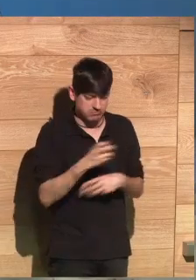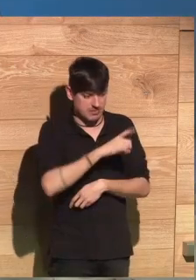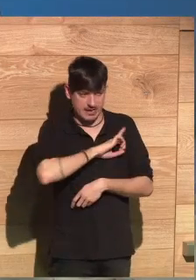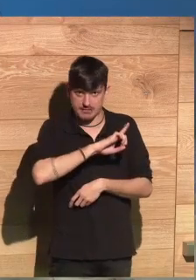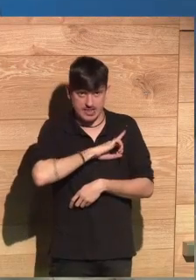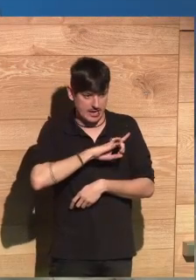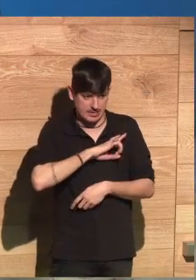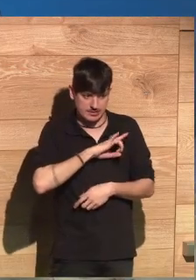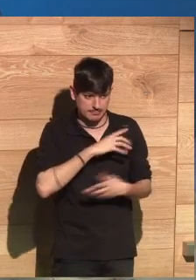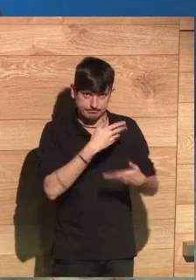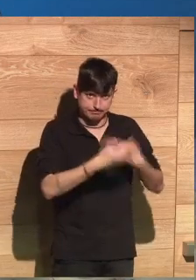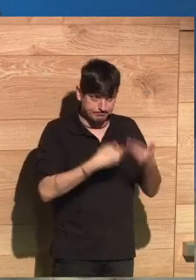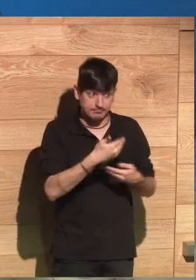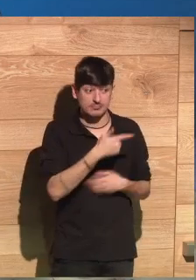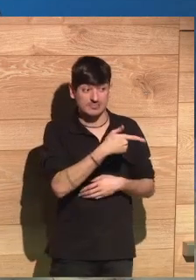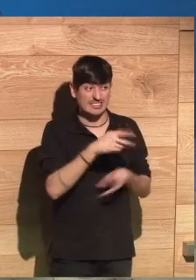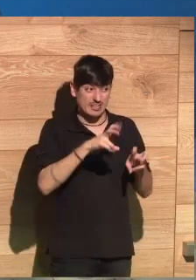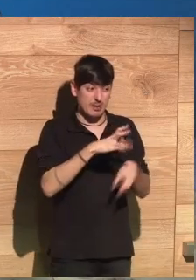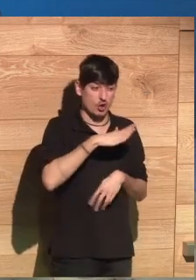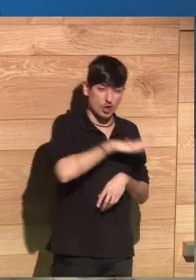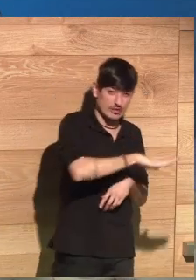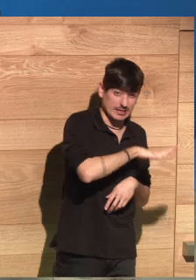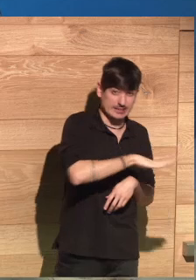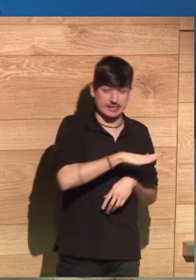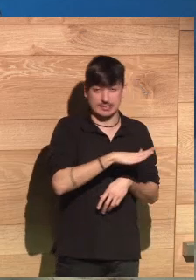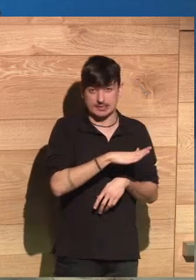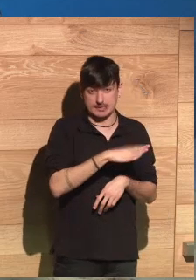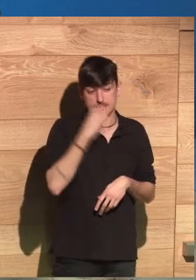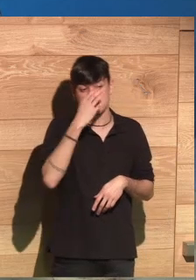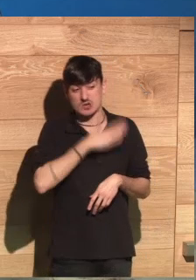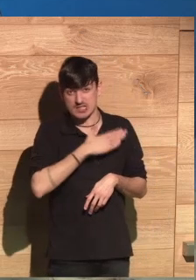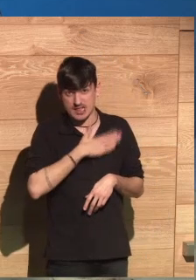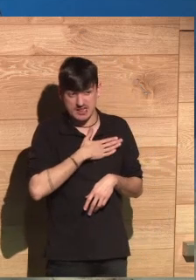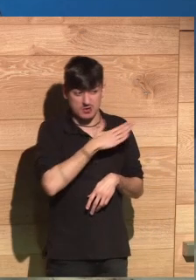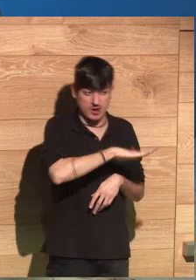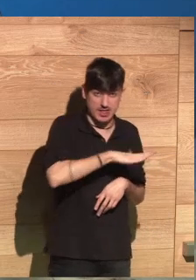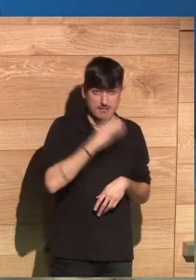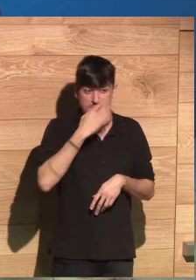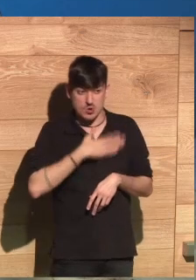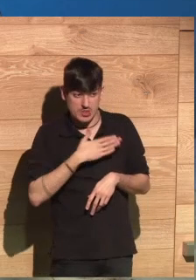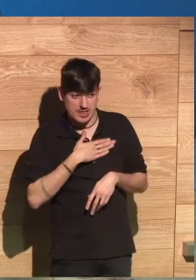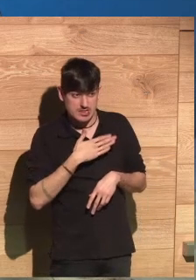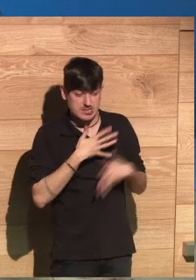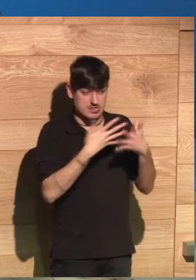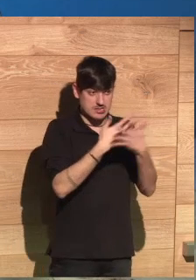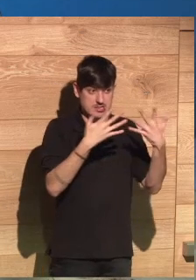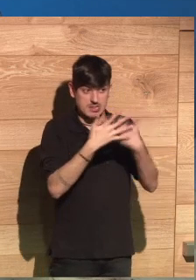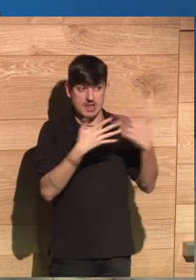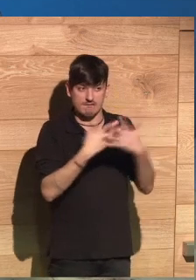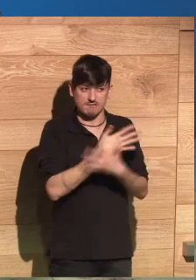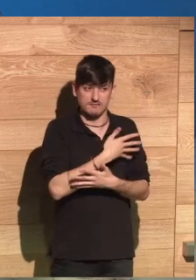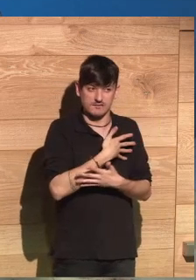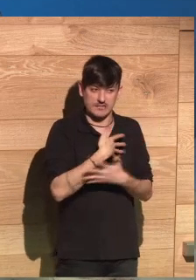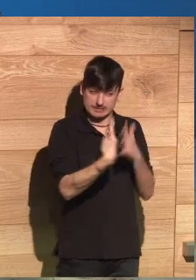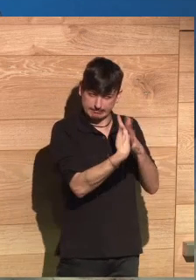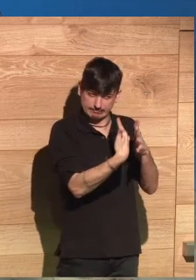bueno, estos son los ejemplos de ese contraste entre la crueldad y la crudeza de la vida y la bondad. No sé, me gustaría que desarrollaras un poco más esta